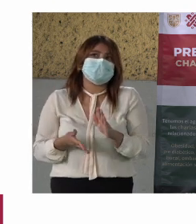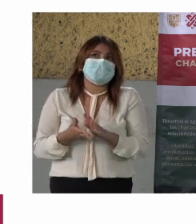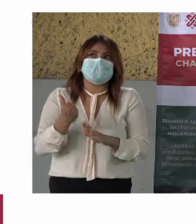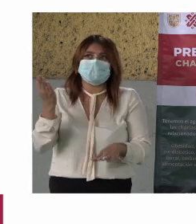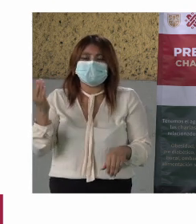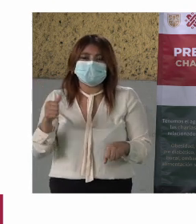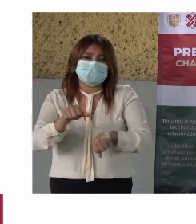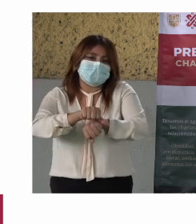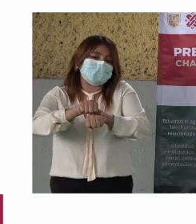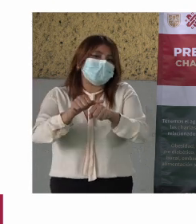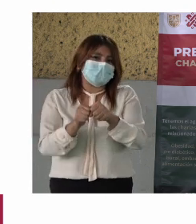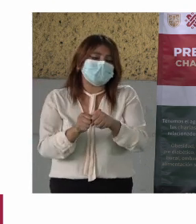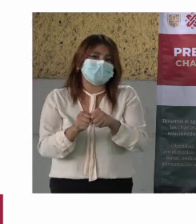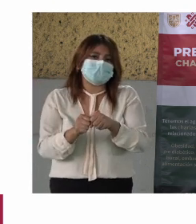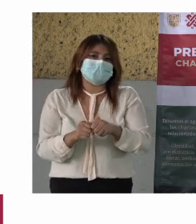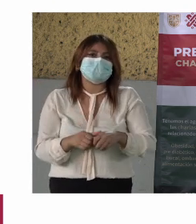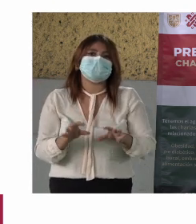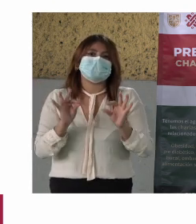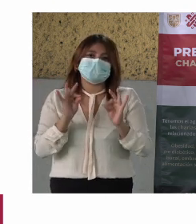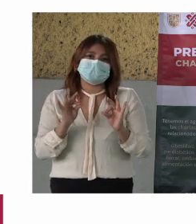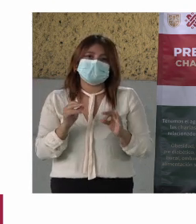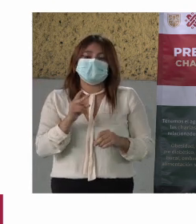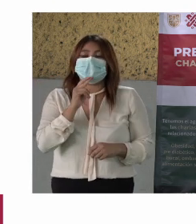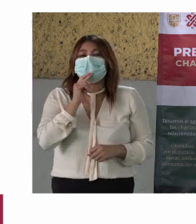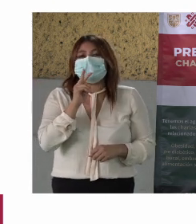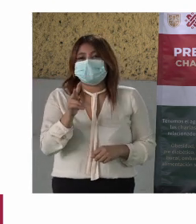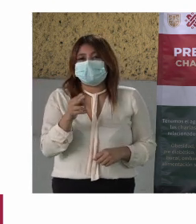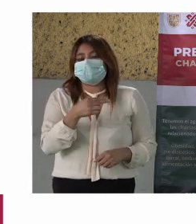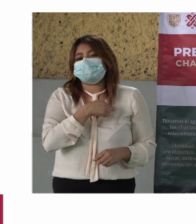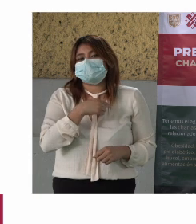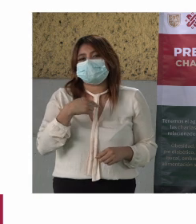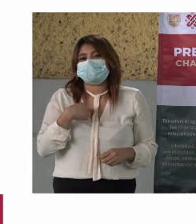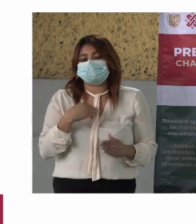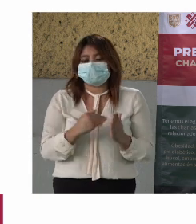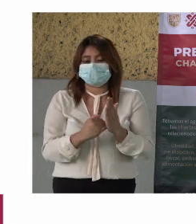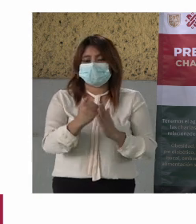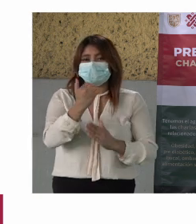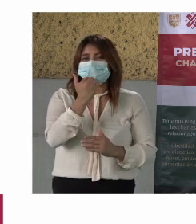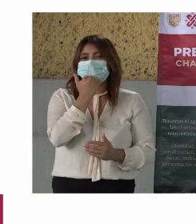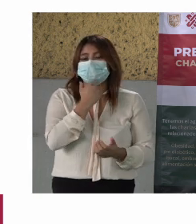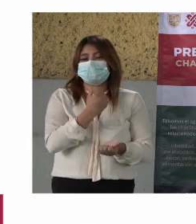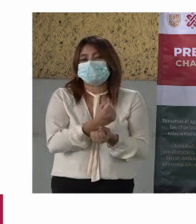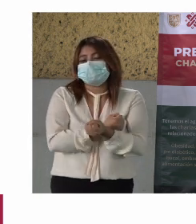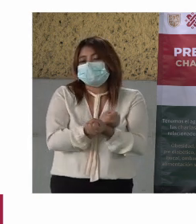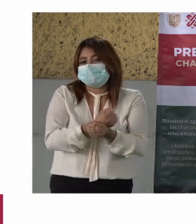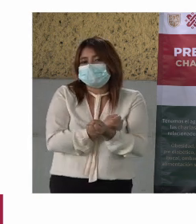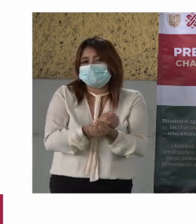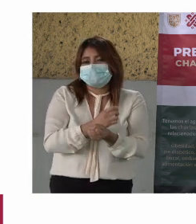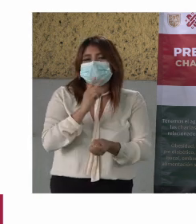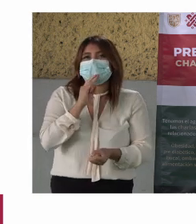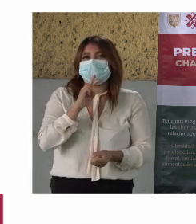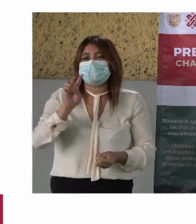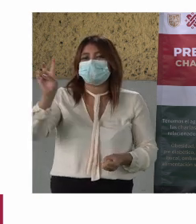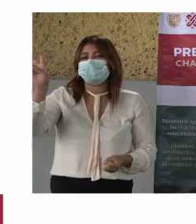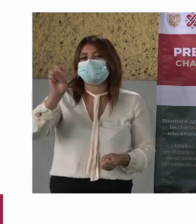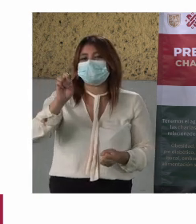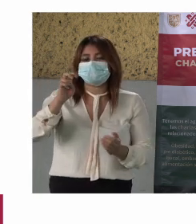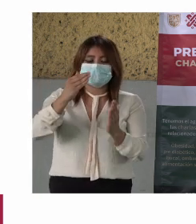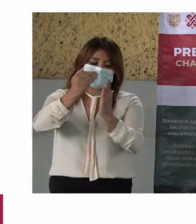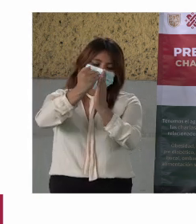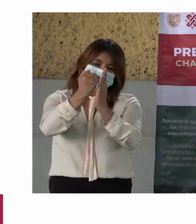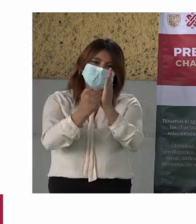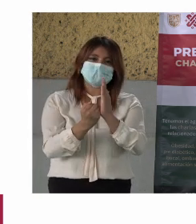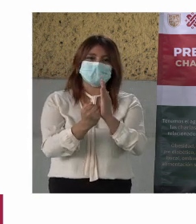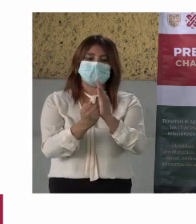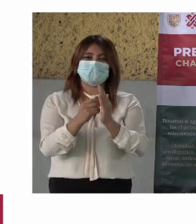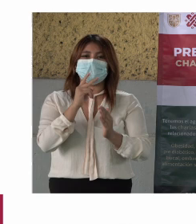mejor, definitivamente les va a ir mucho mejor si nuestros valores de glucosa están por abajo de 200. Y la mejor manera, y la